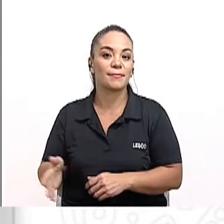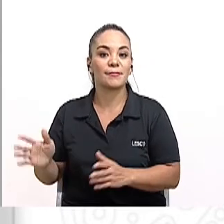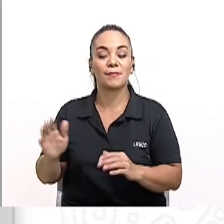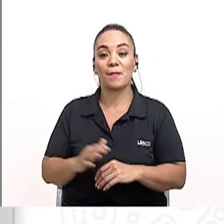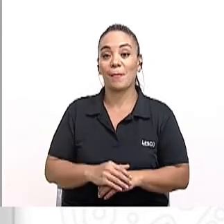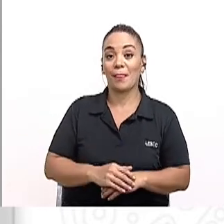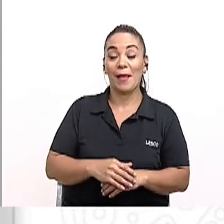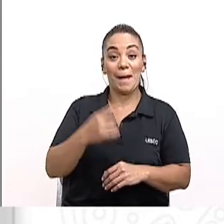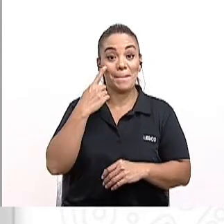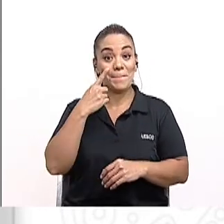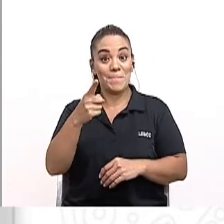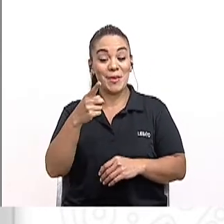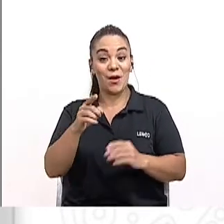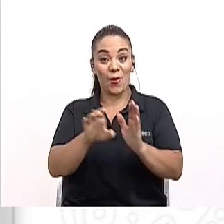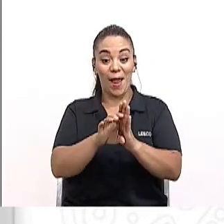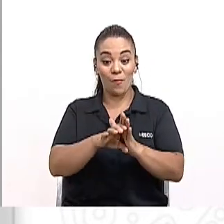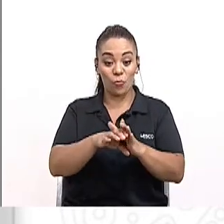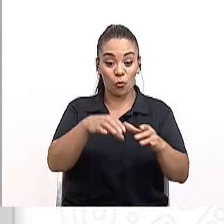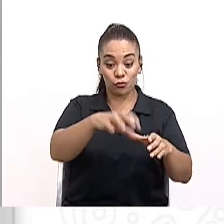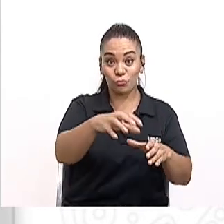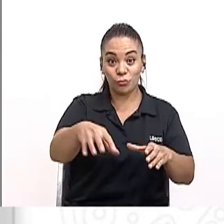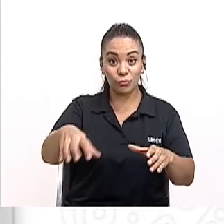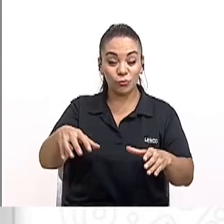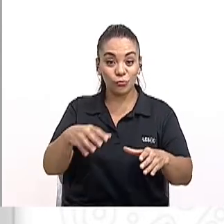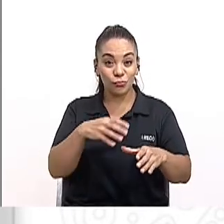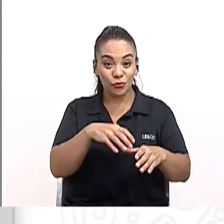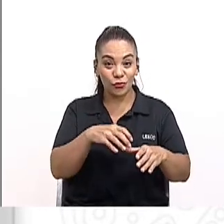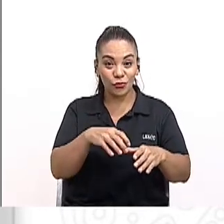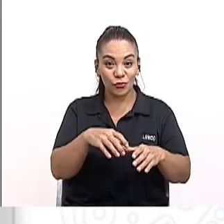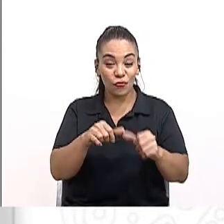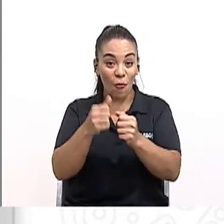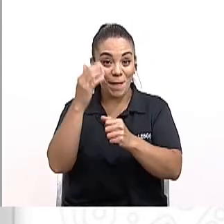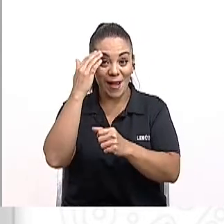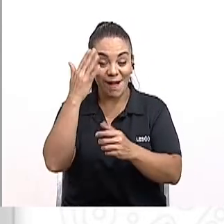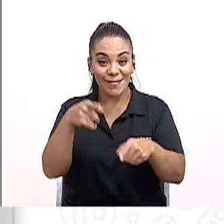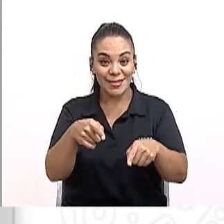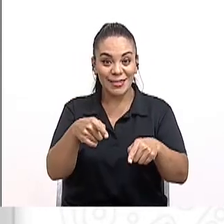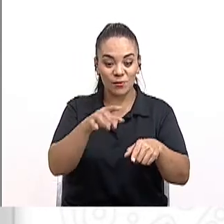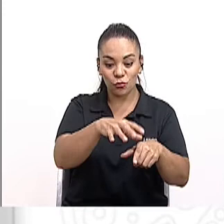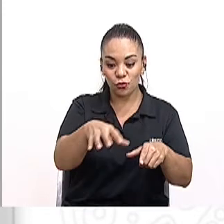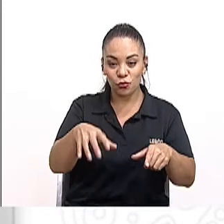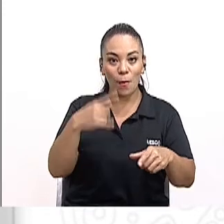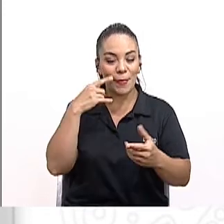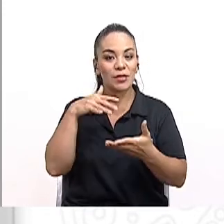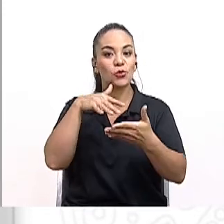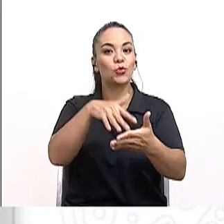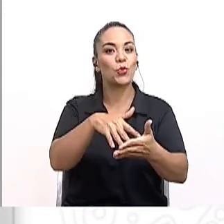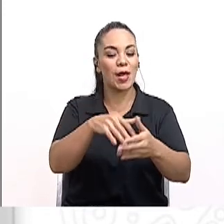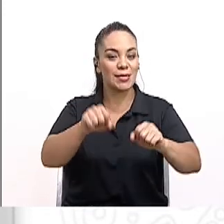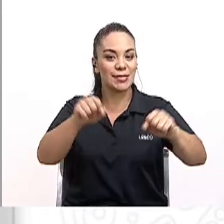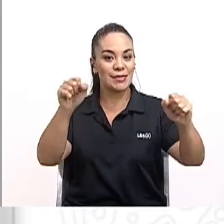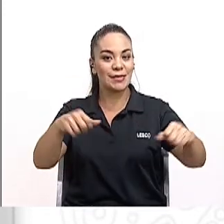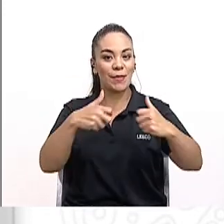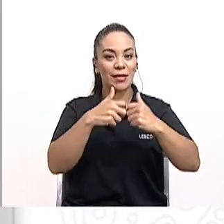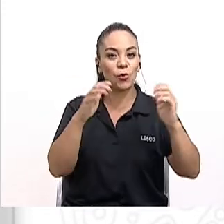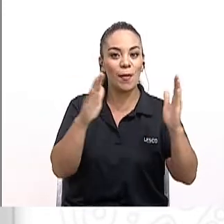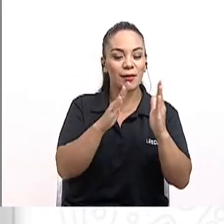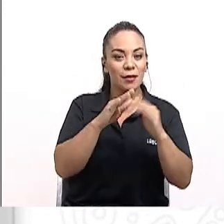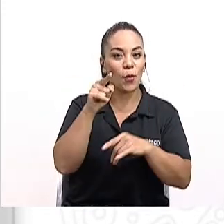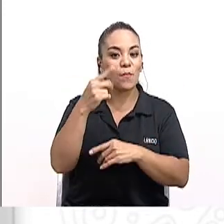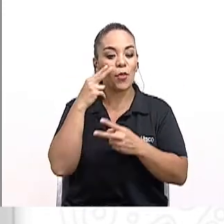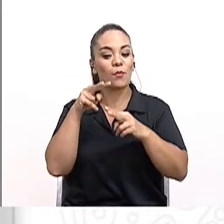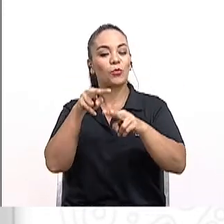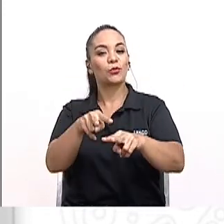Con este ejemplo que acabamos de utilizar de un rompecabezas para estudiar el espectro electromagnético, podemos apreciar